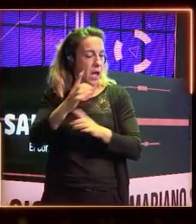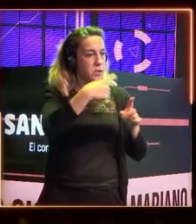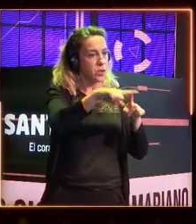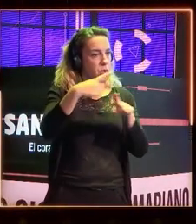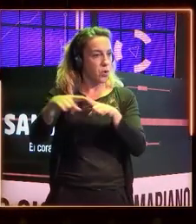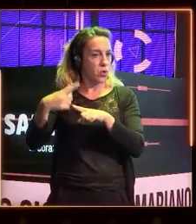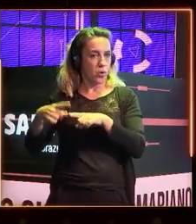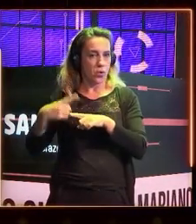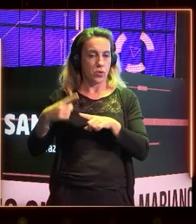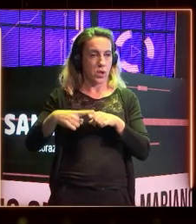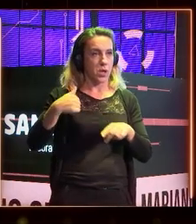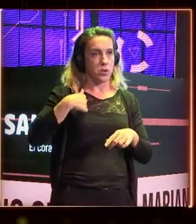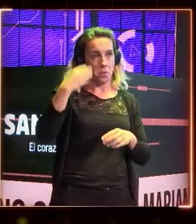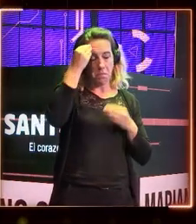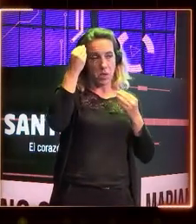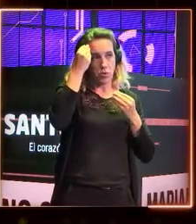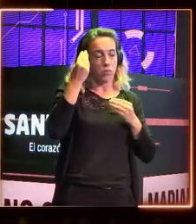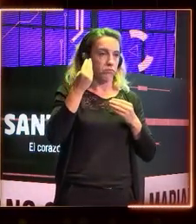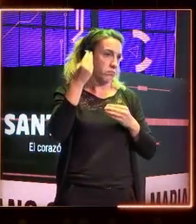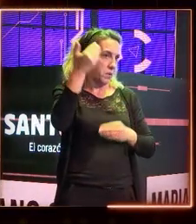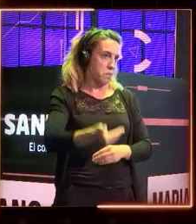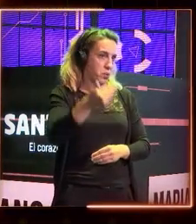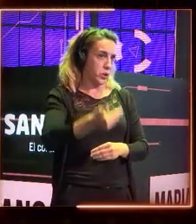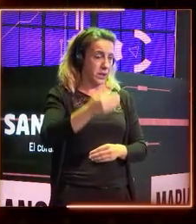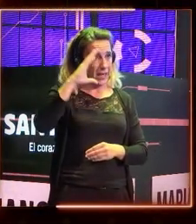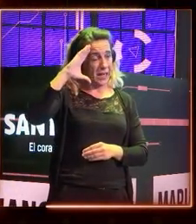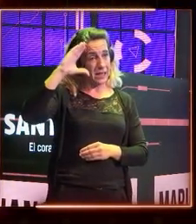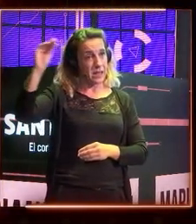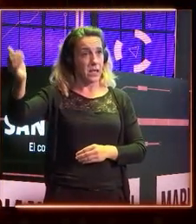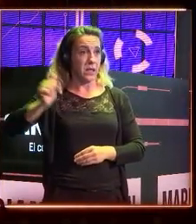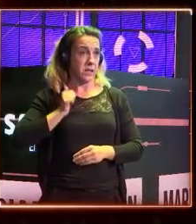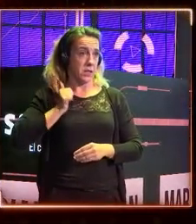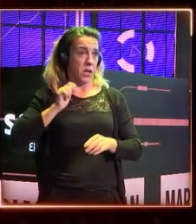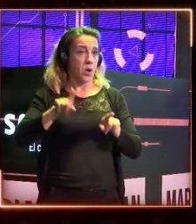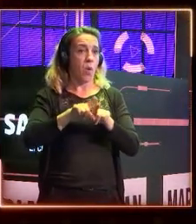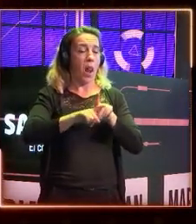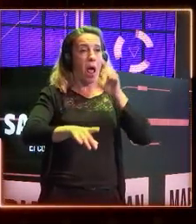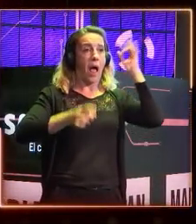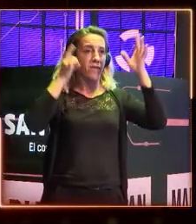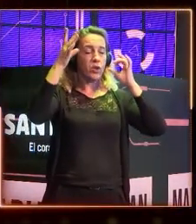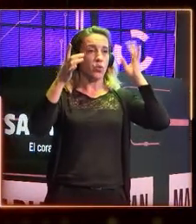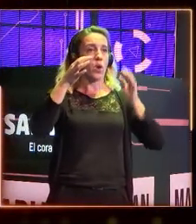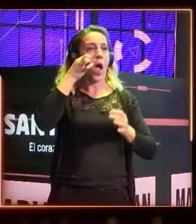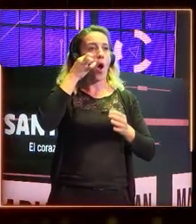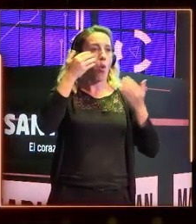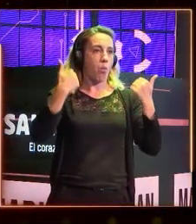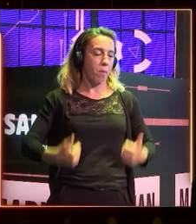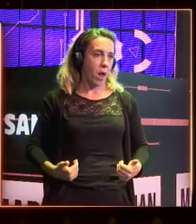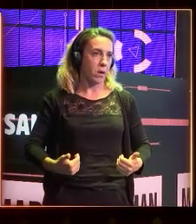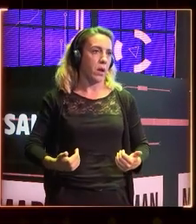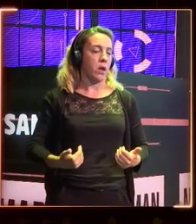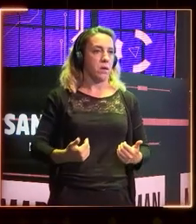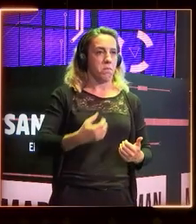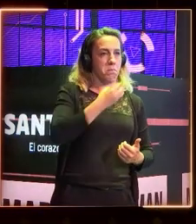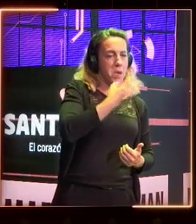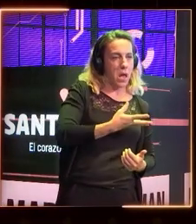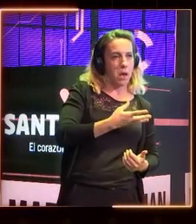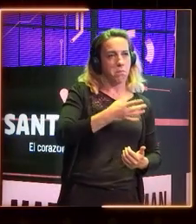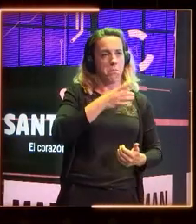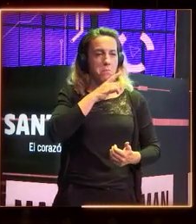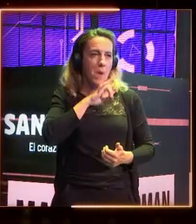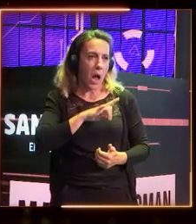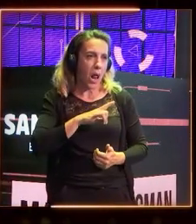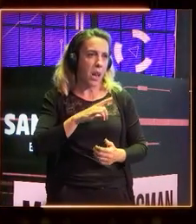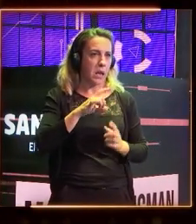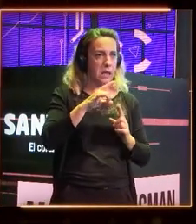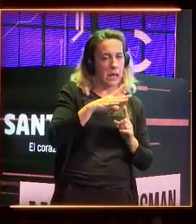yo considero bastante fundamental que es que la Inteligencia artificial es una aventura humana no es ni buena no es mala no es gris no es negra no va